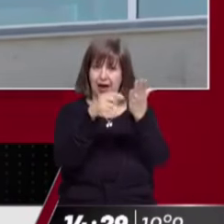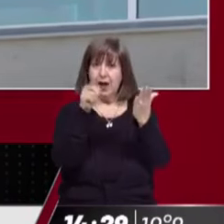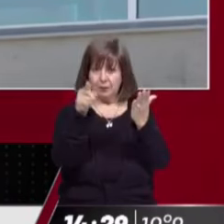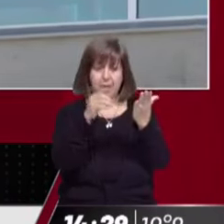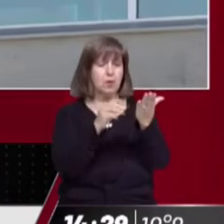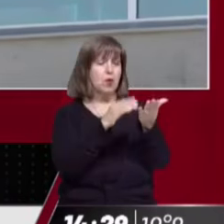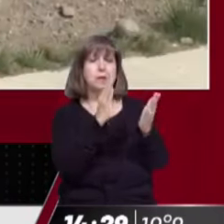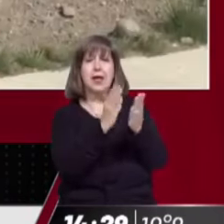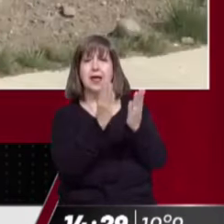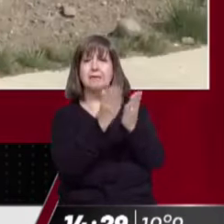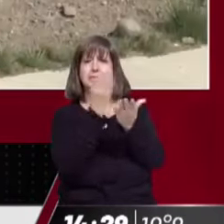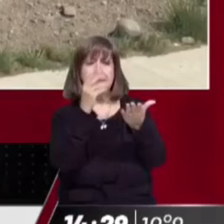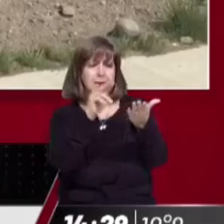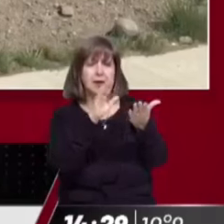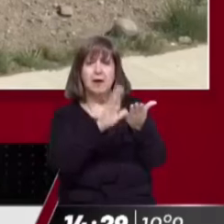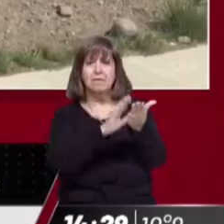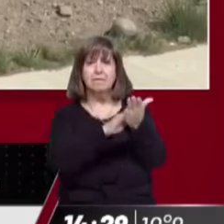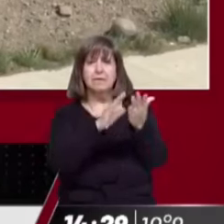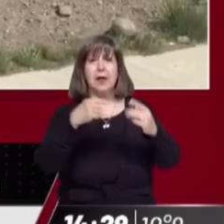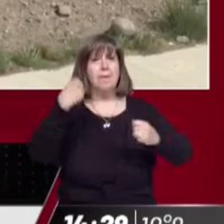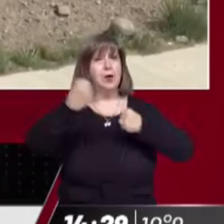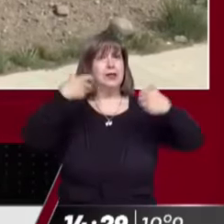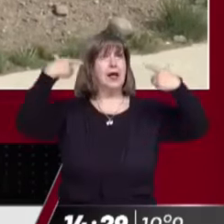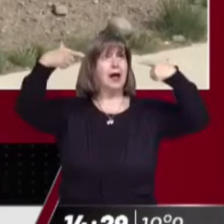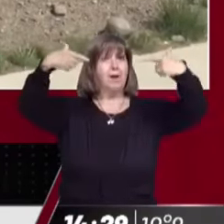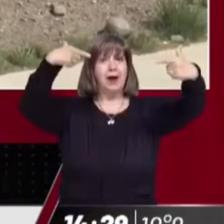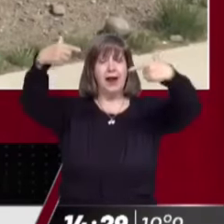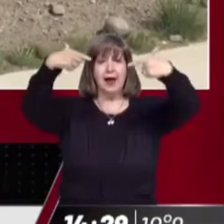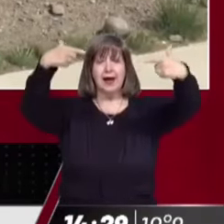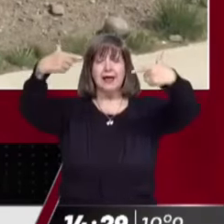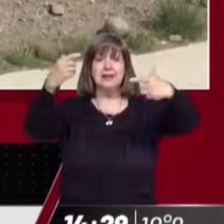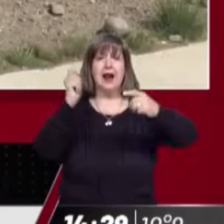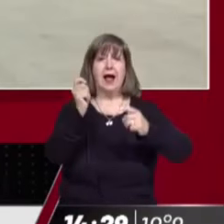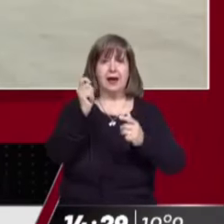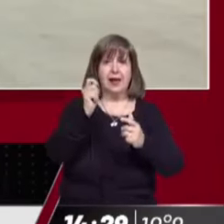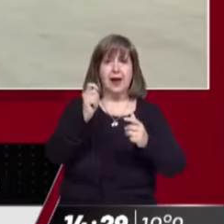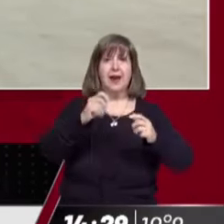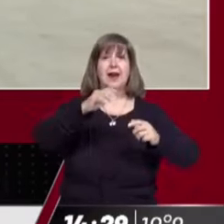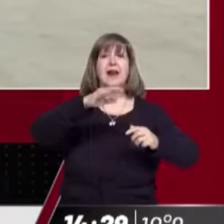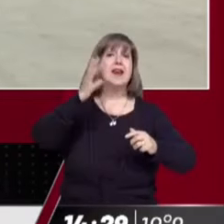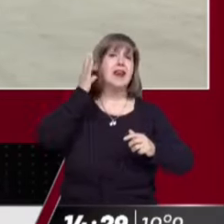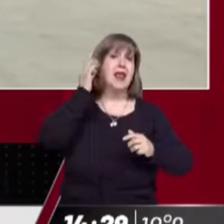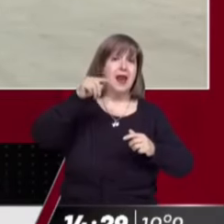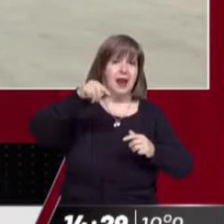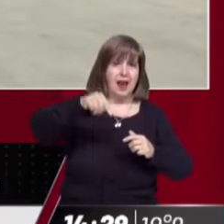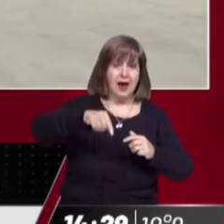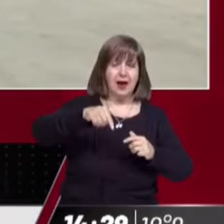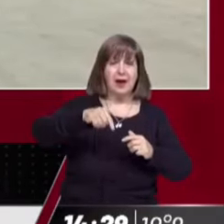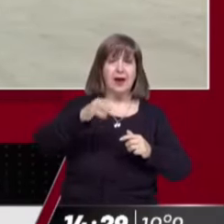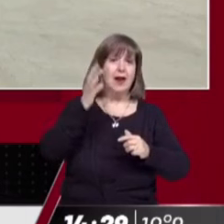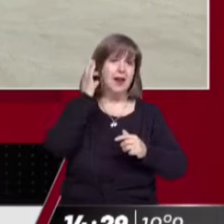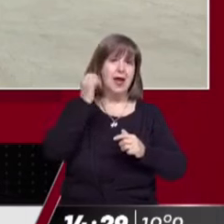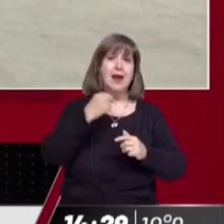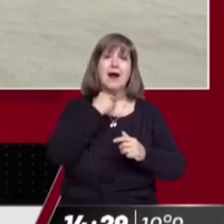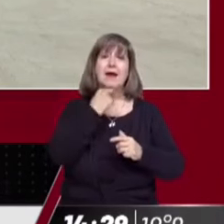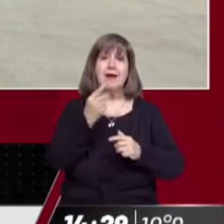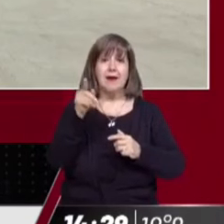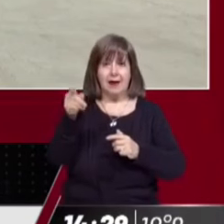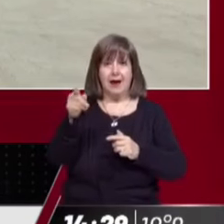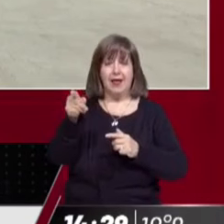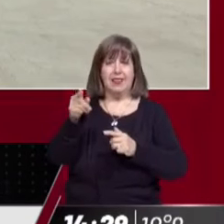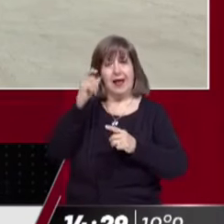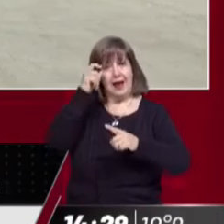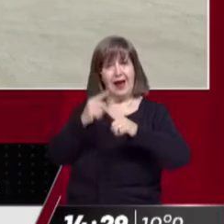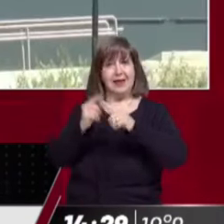continuidad de la investigación es la cámara Gesell que se le tiene que realizar a la nena, que es hija de